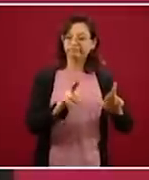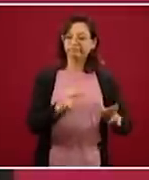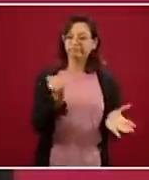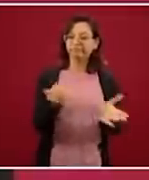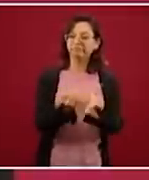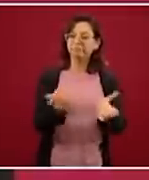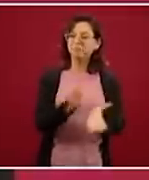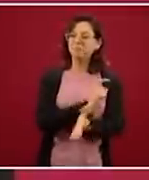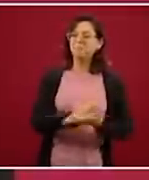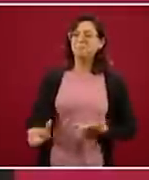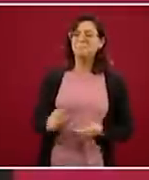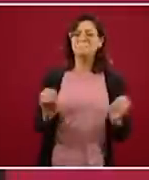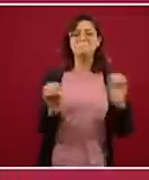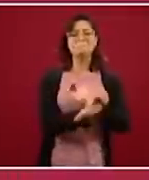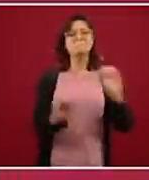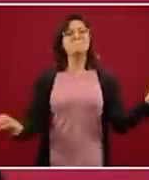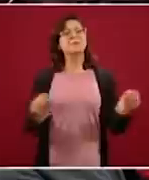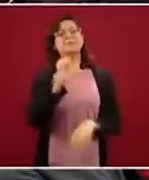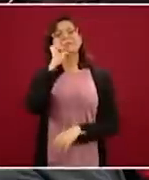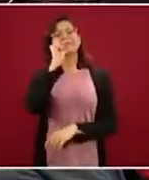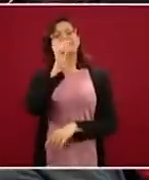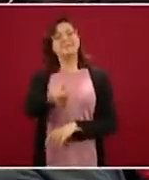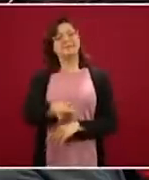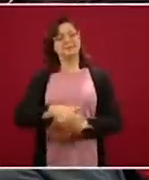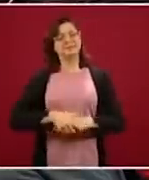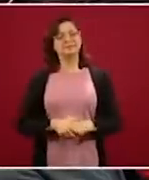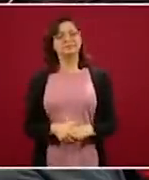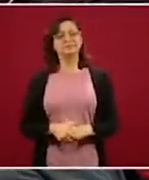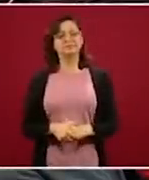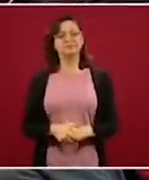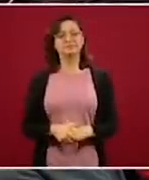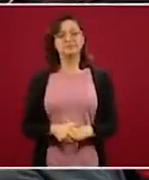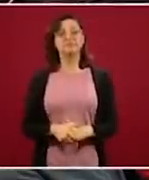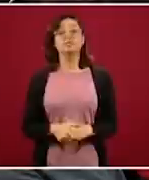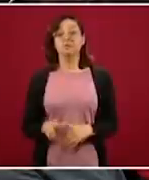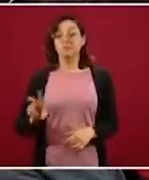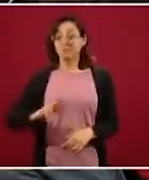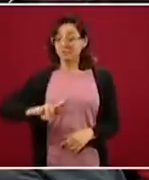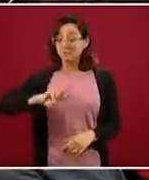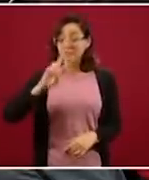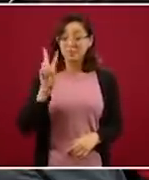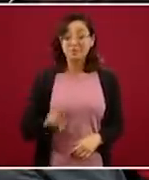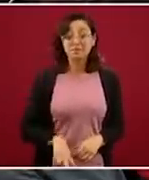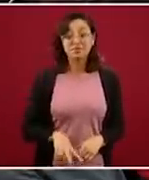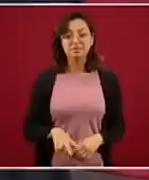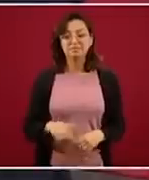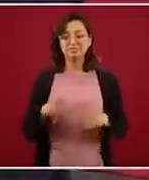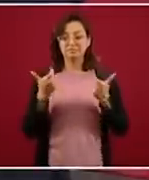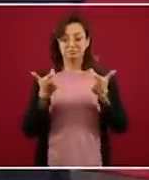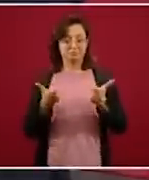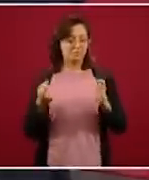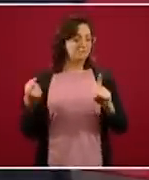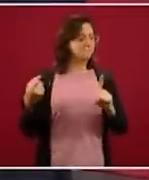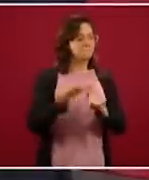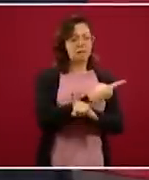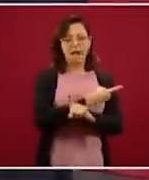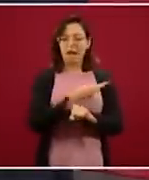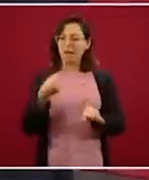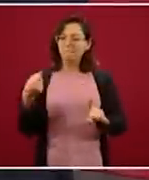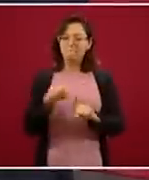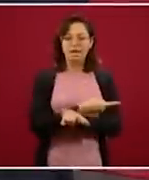impuestos. Y había una enorme evasión, al